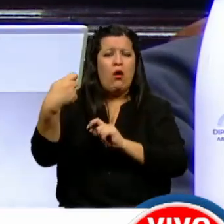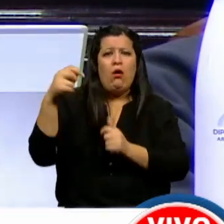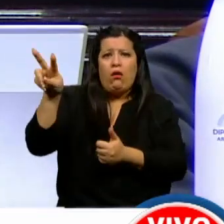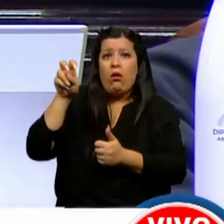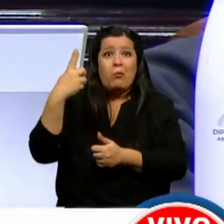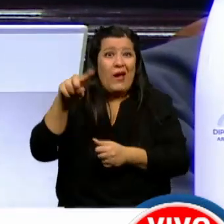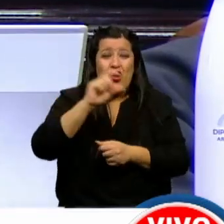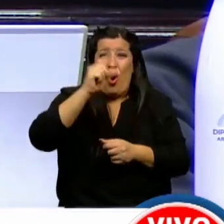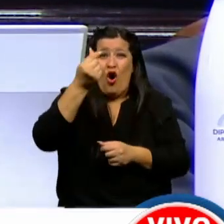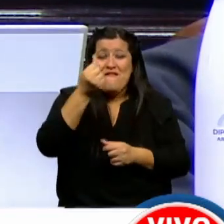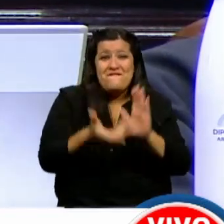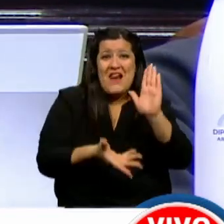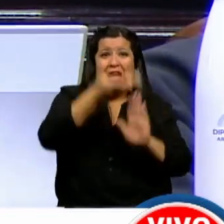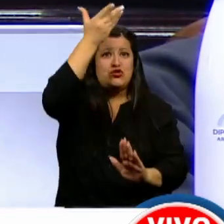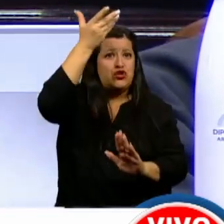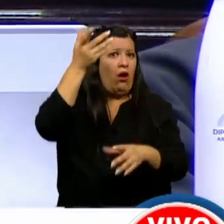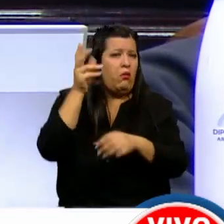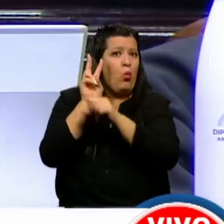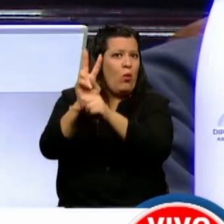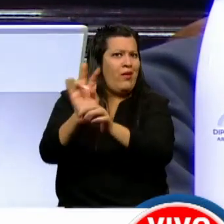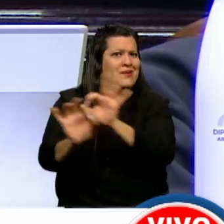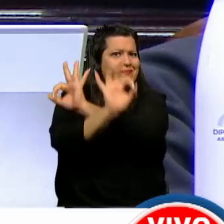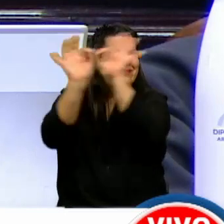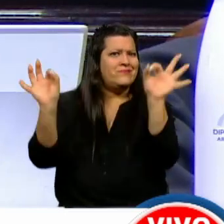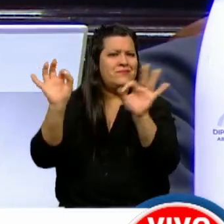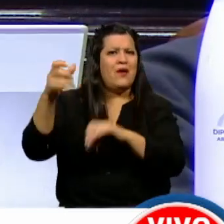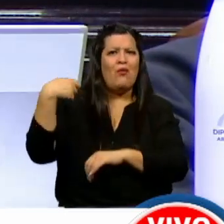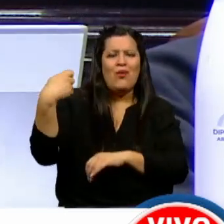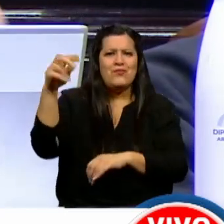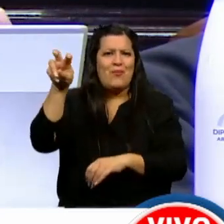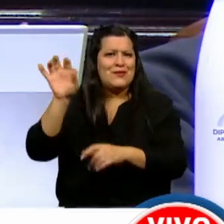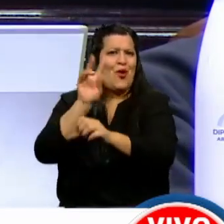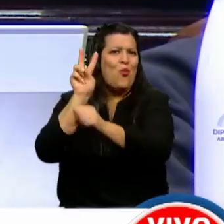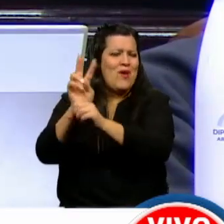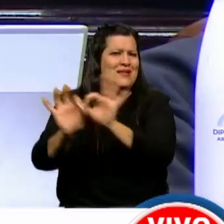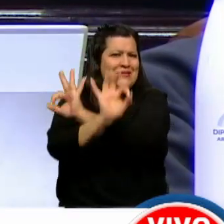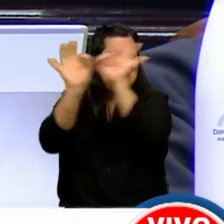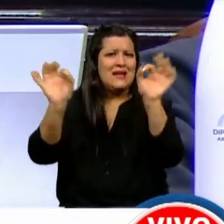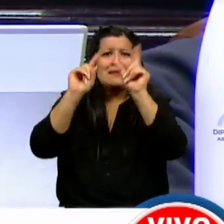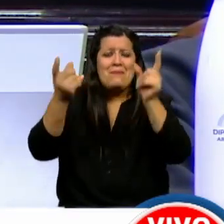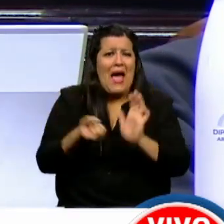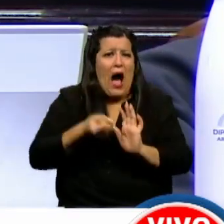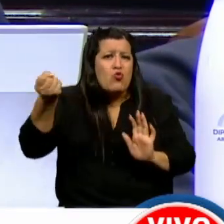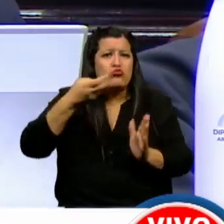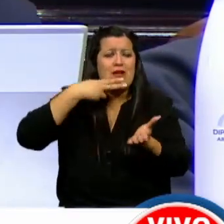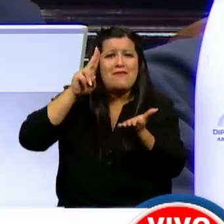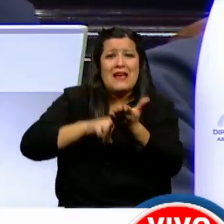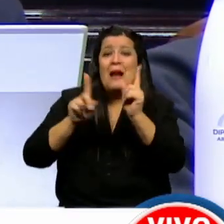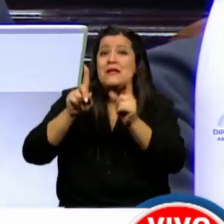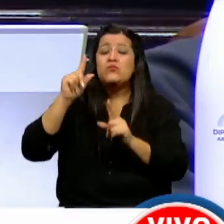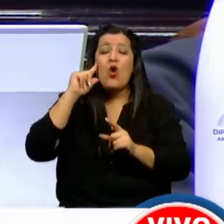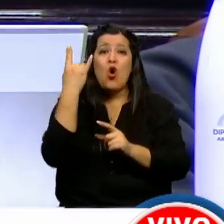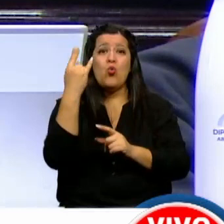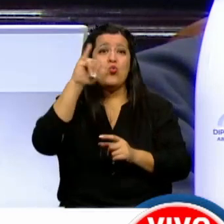aceleración inflacionaria lo que ha hecho es desproteger las jubilaciones y las pensiones. Y todo el ajuste fiscal que ejecutó Martín